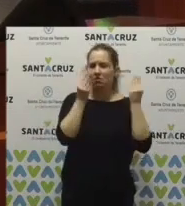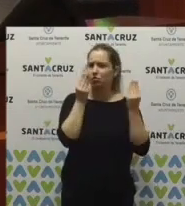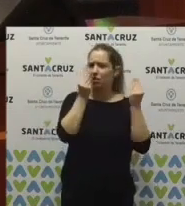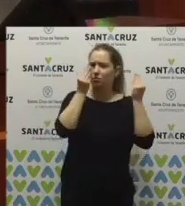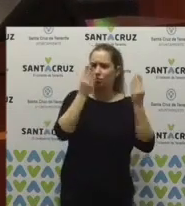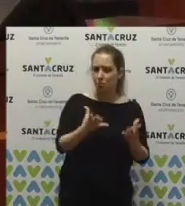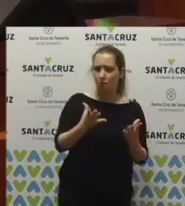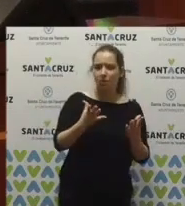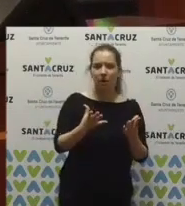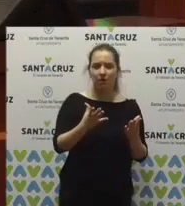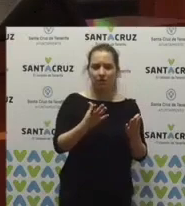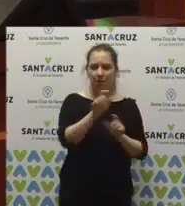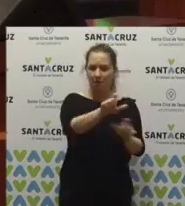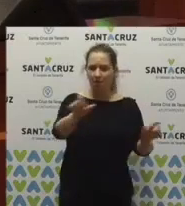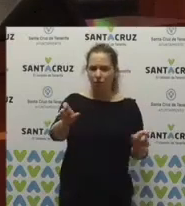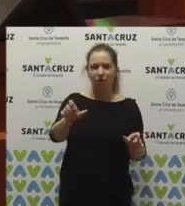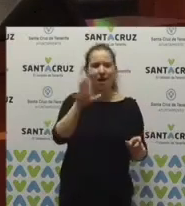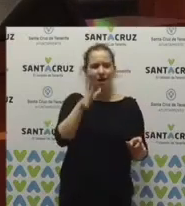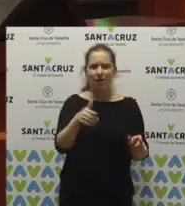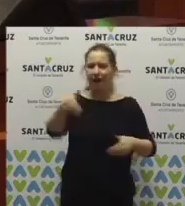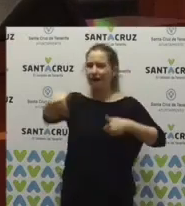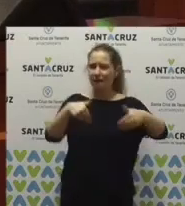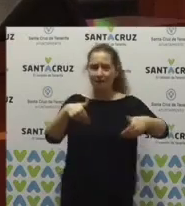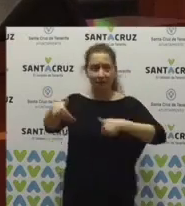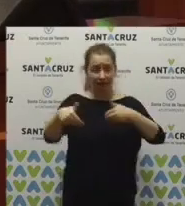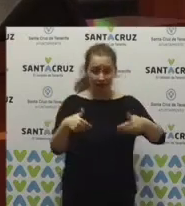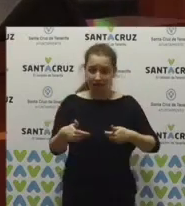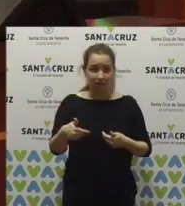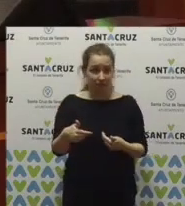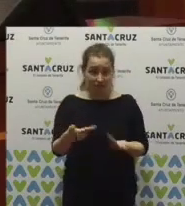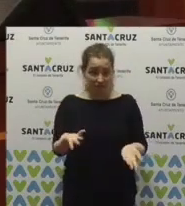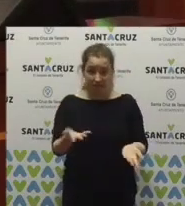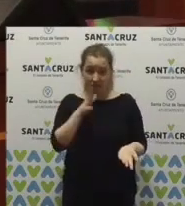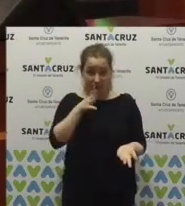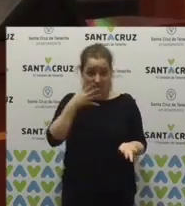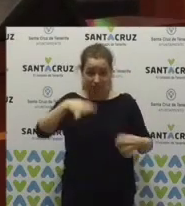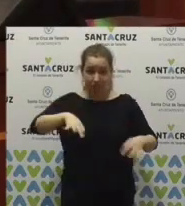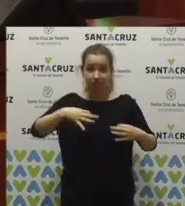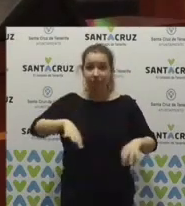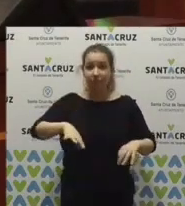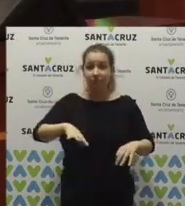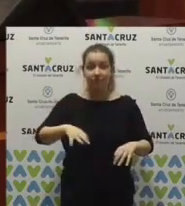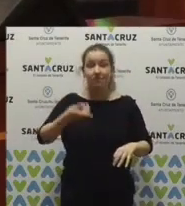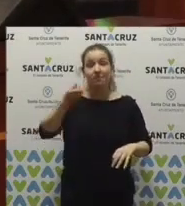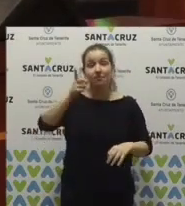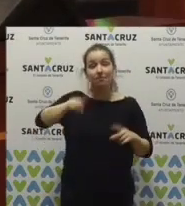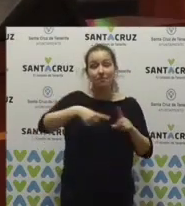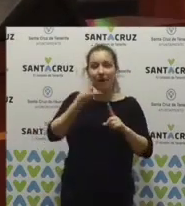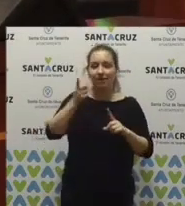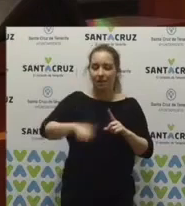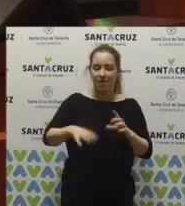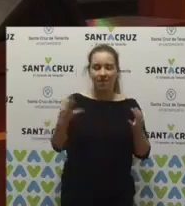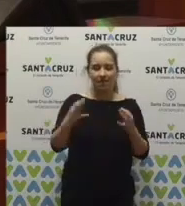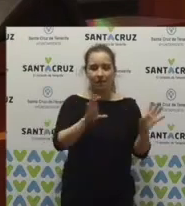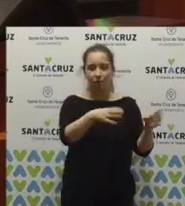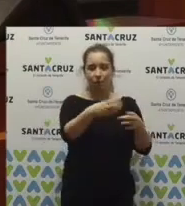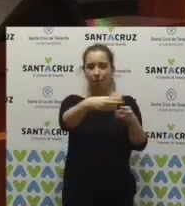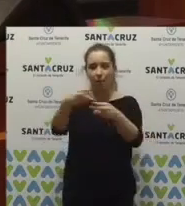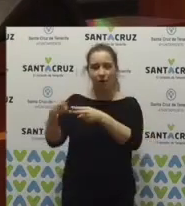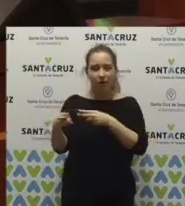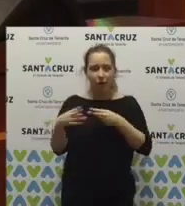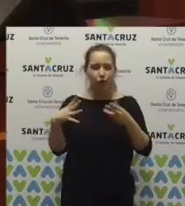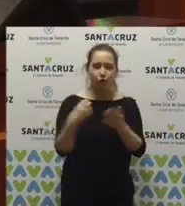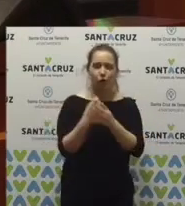lo demanda demanda que en estos momentos los distintos grupos políticos intentemos y busquemos soluciones consensuadas